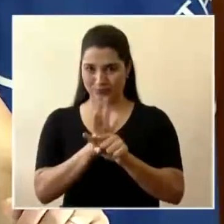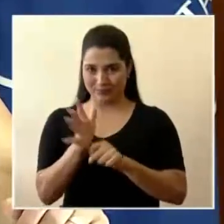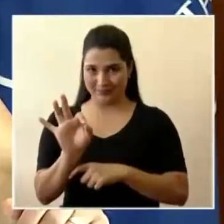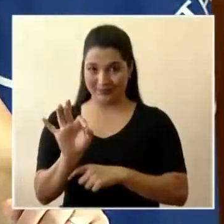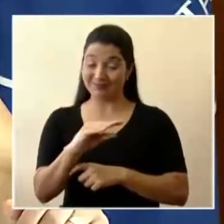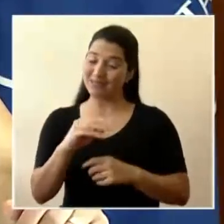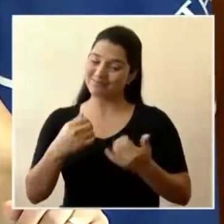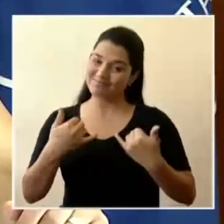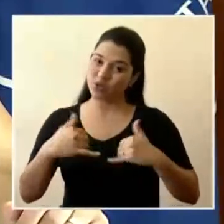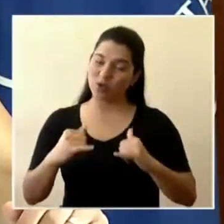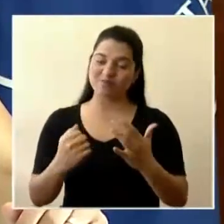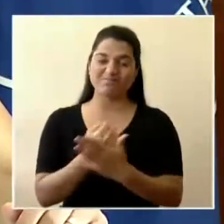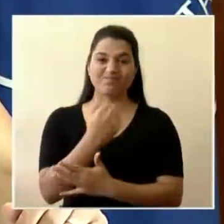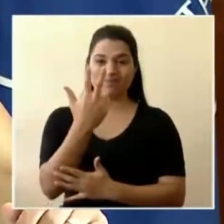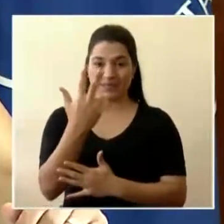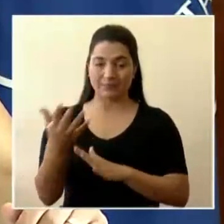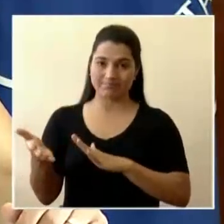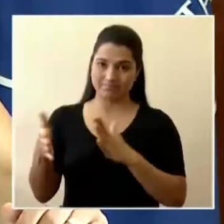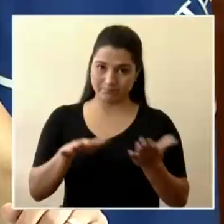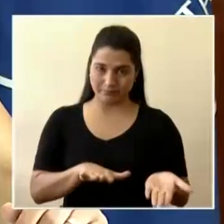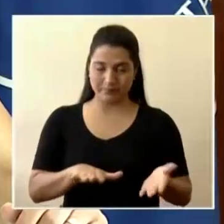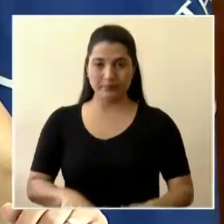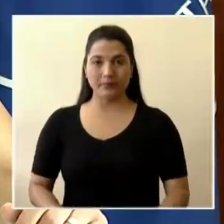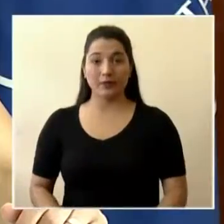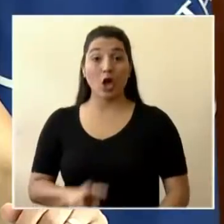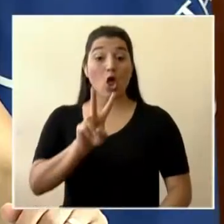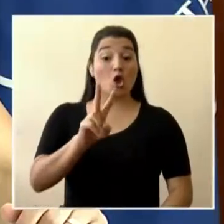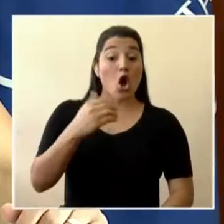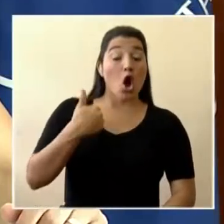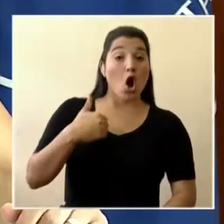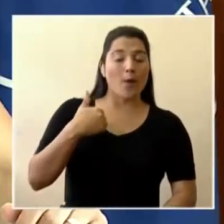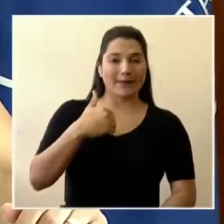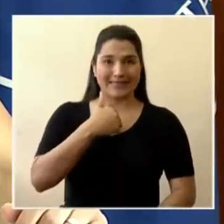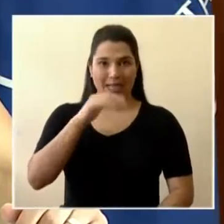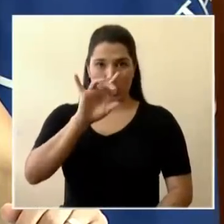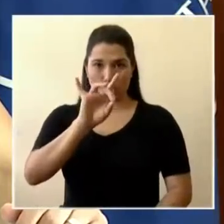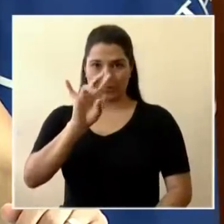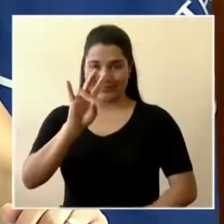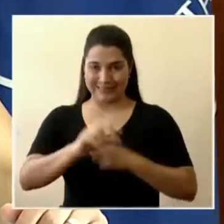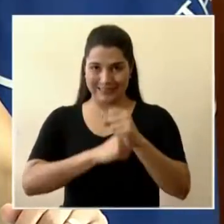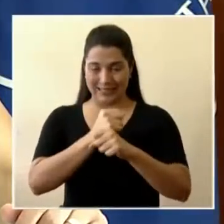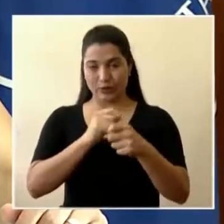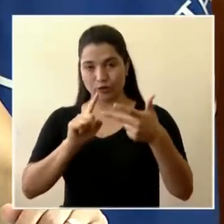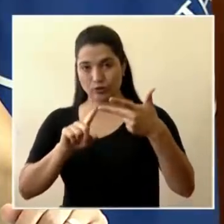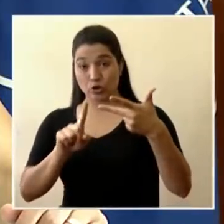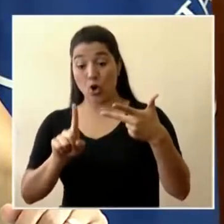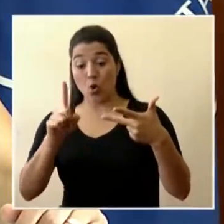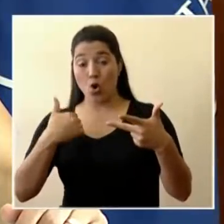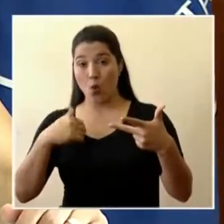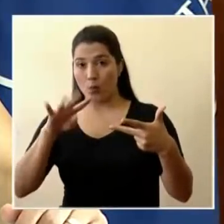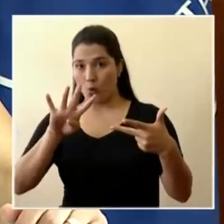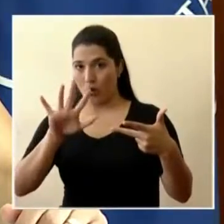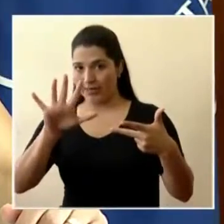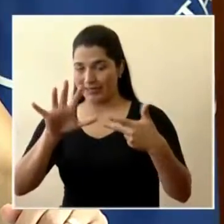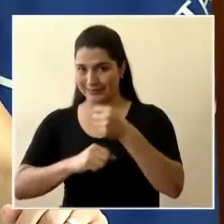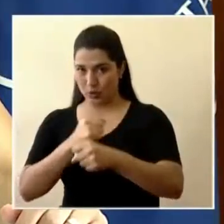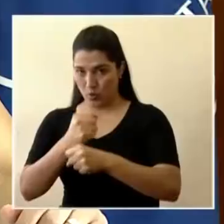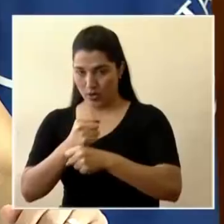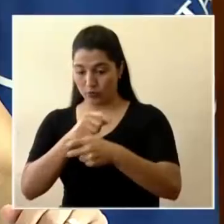3 lamentables fallecimientos. 2 hombres de 87 años y un hombre de 45